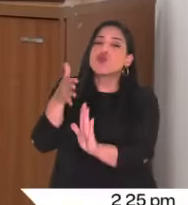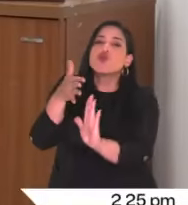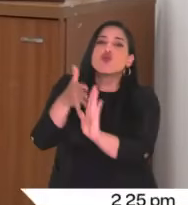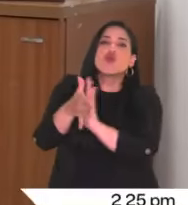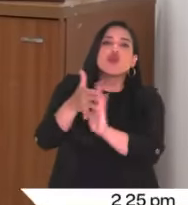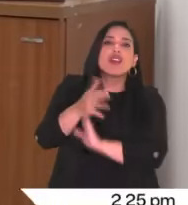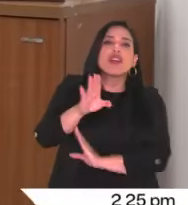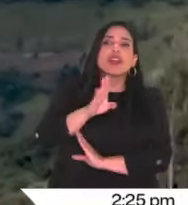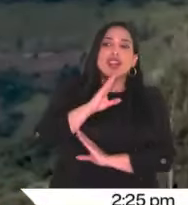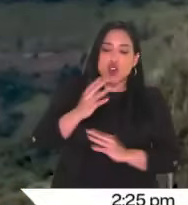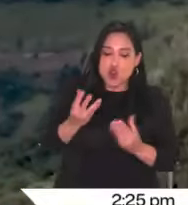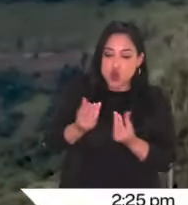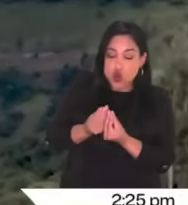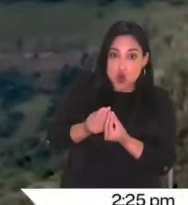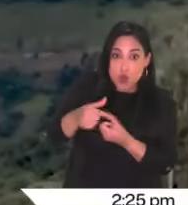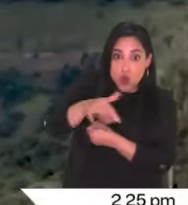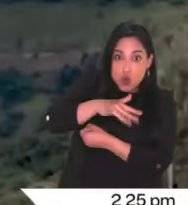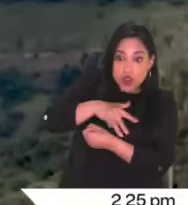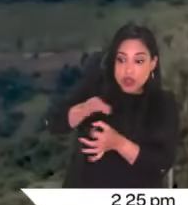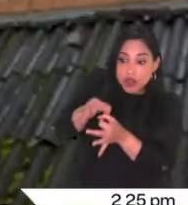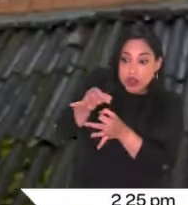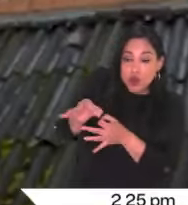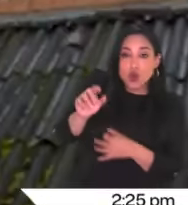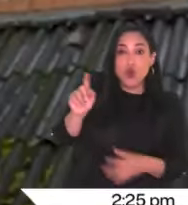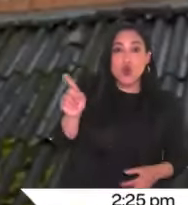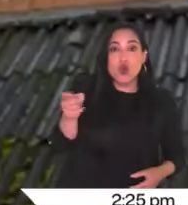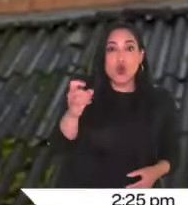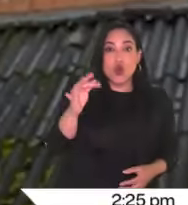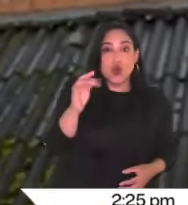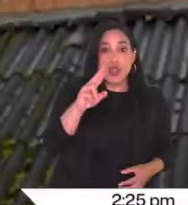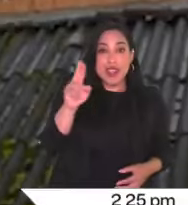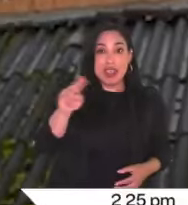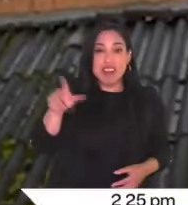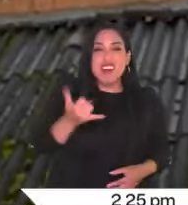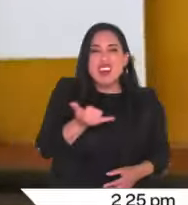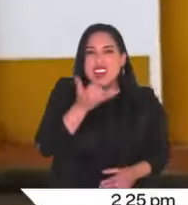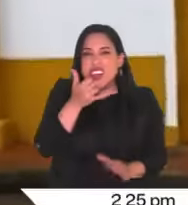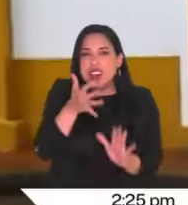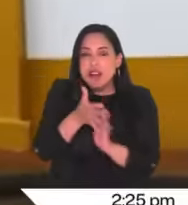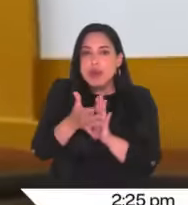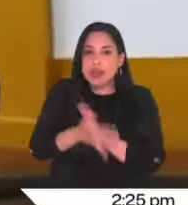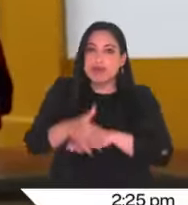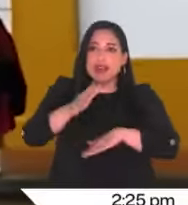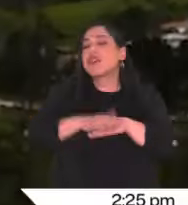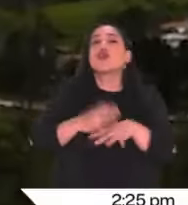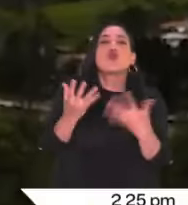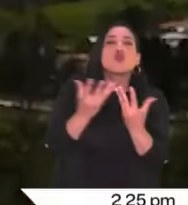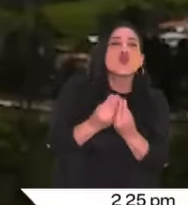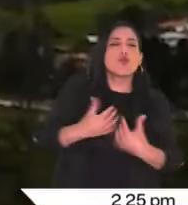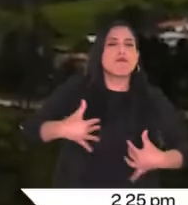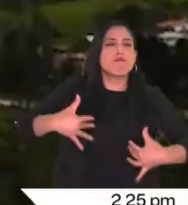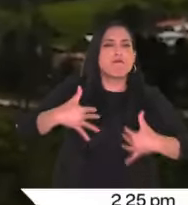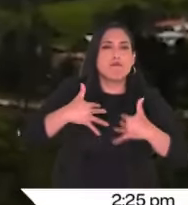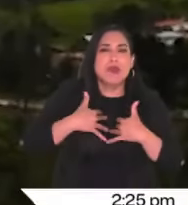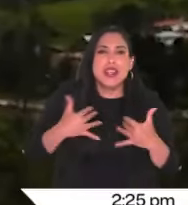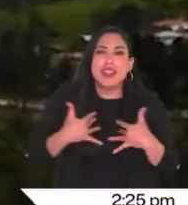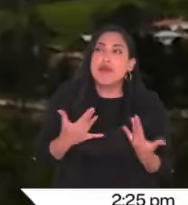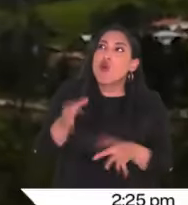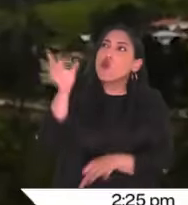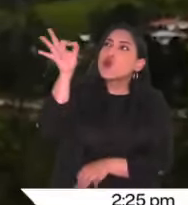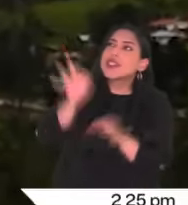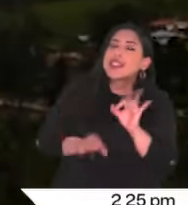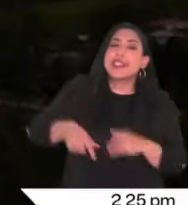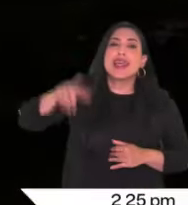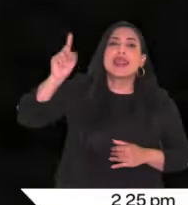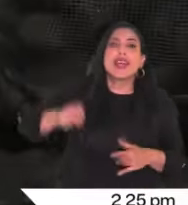es Gutiérrez hoy? Una producción audiovisual que le dio voz a las víctimas que buscan una reparación.